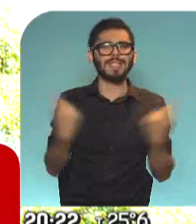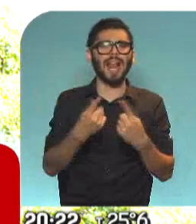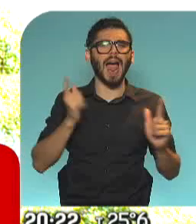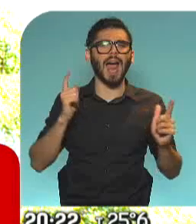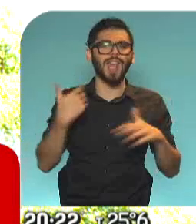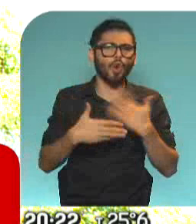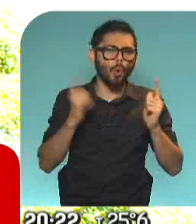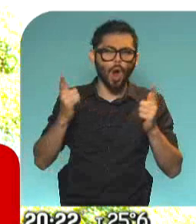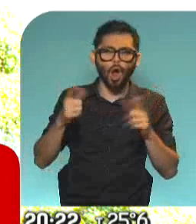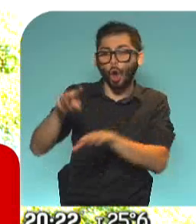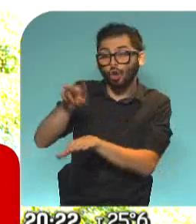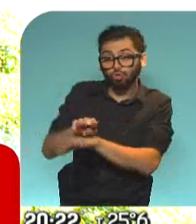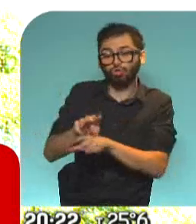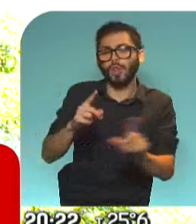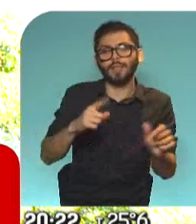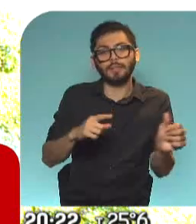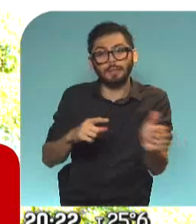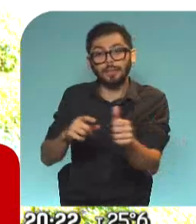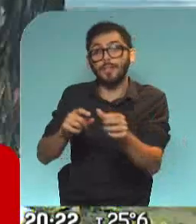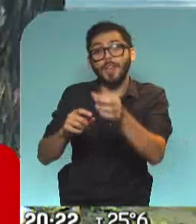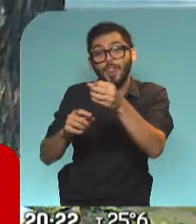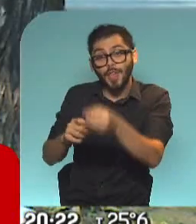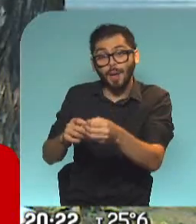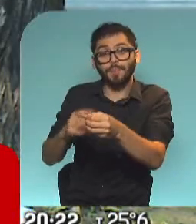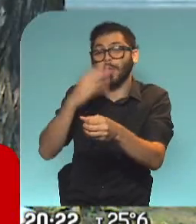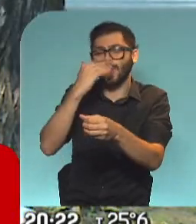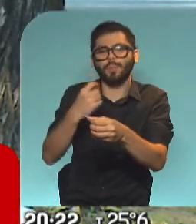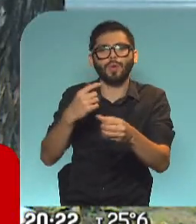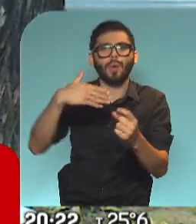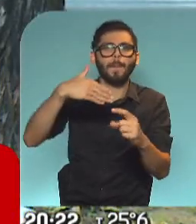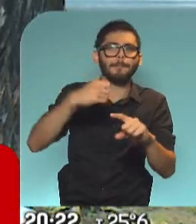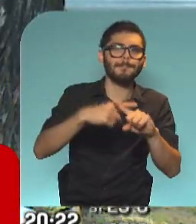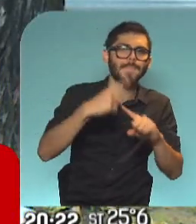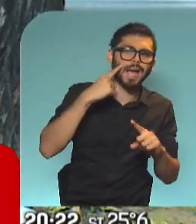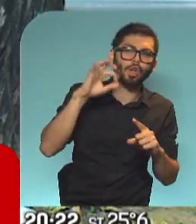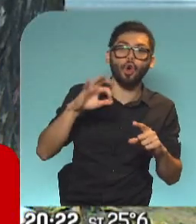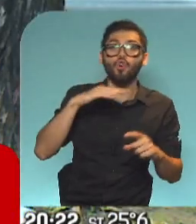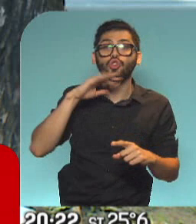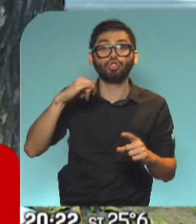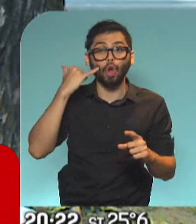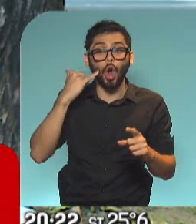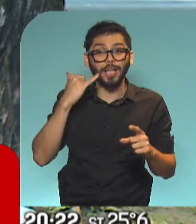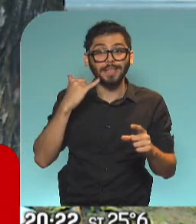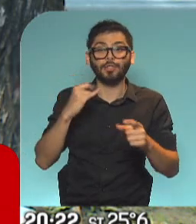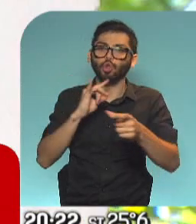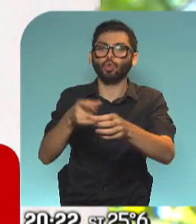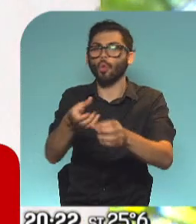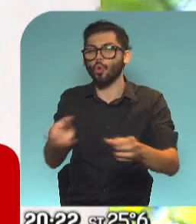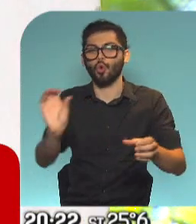partir de eso se acercaba alguno de los dos, Maxi o Johnny, y se lo daban a Maradona. La enfermera